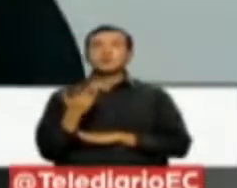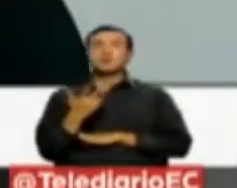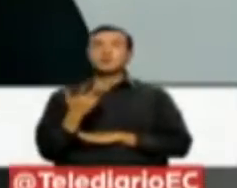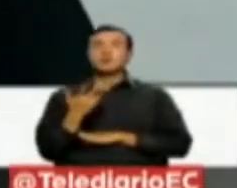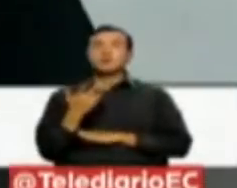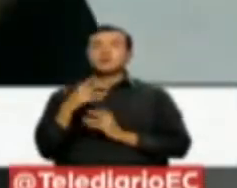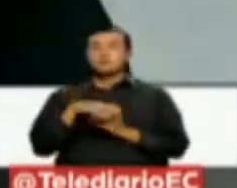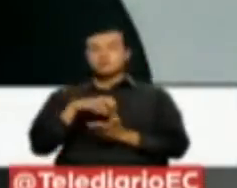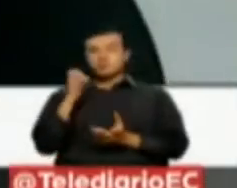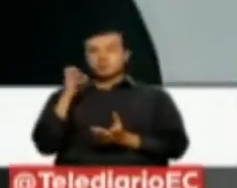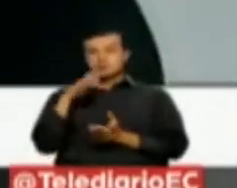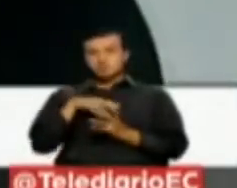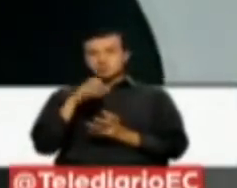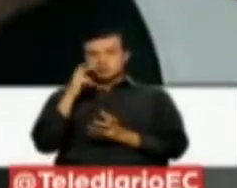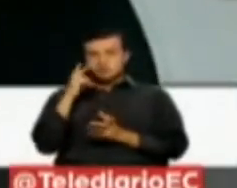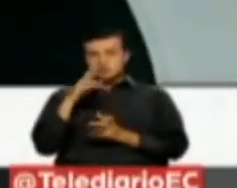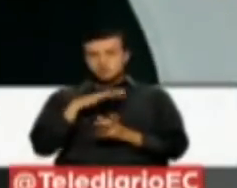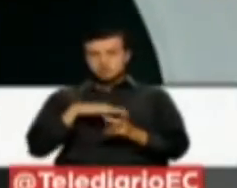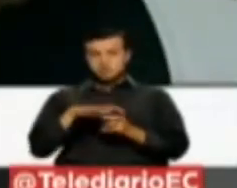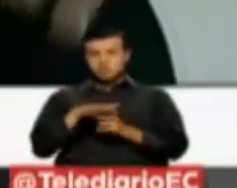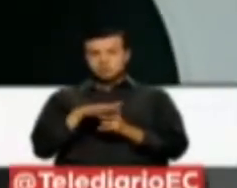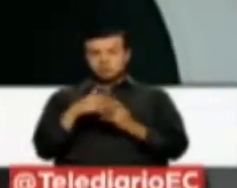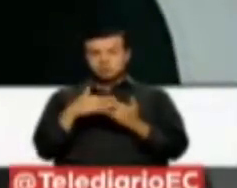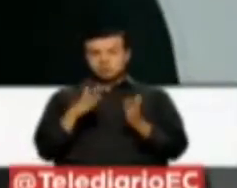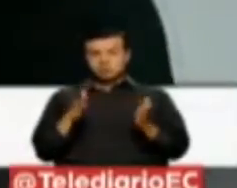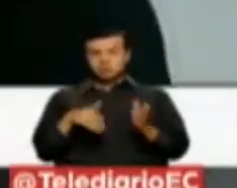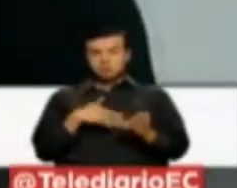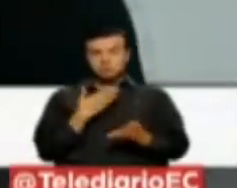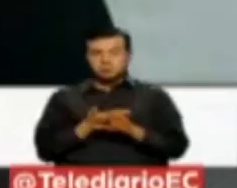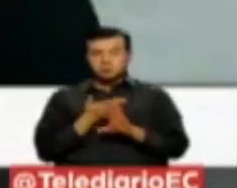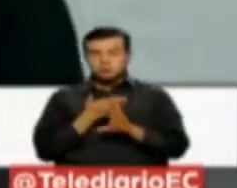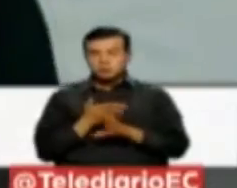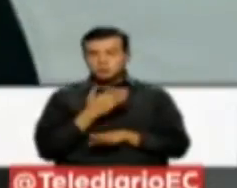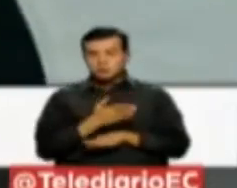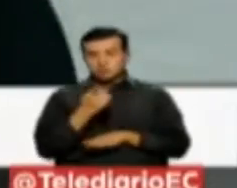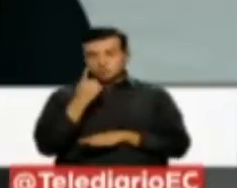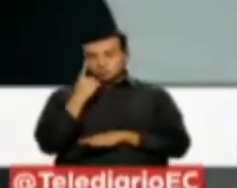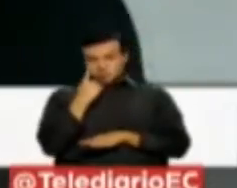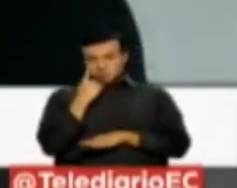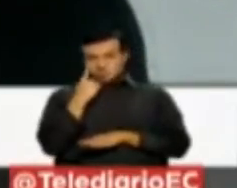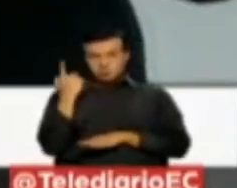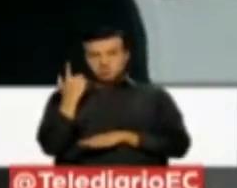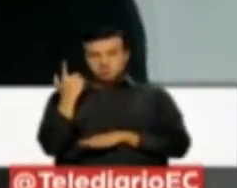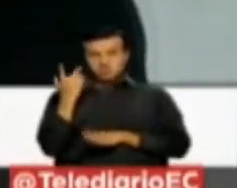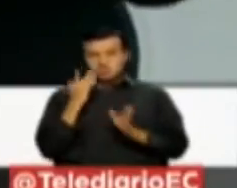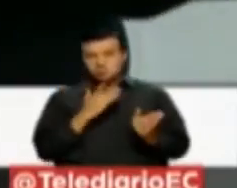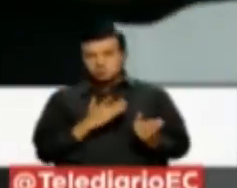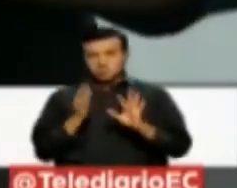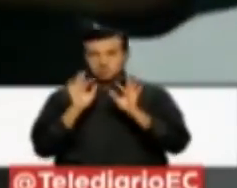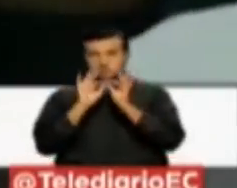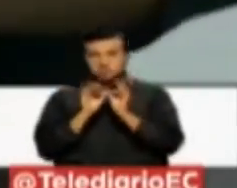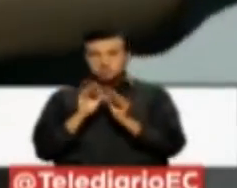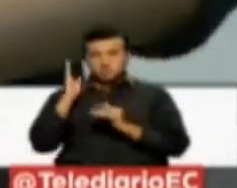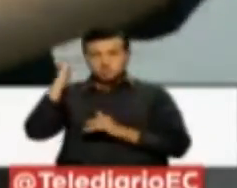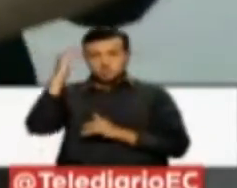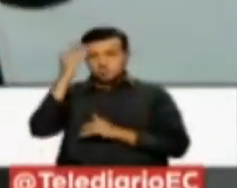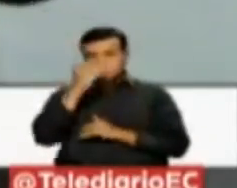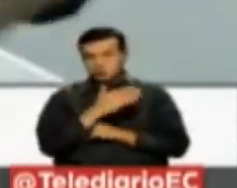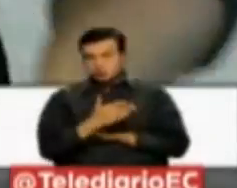una maqueta en donde es de este espacio y es una propuesta donde se puede ver cómo va a ser la remodelación a